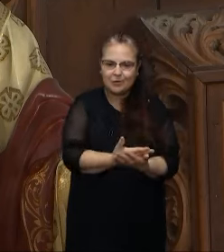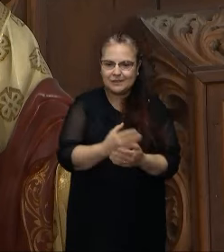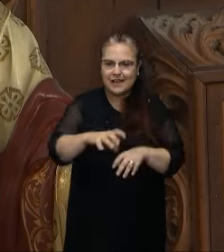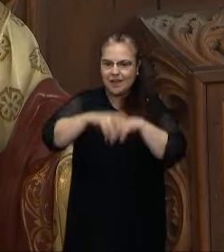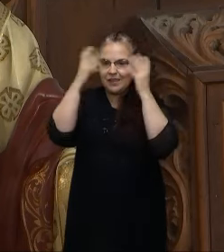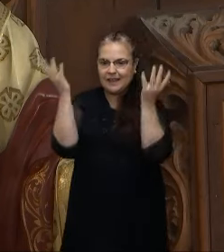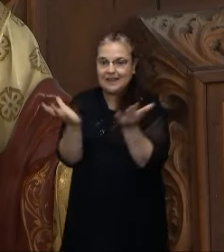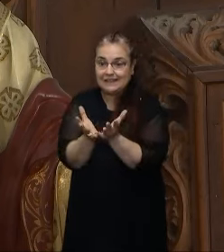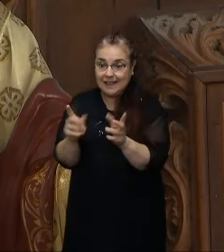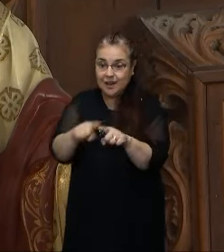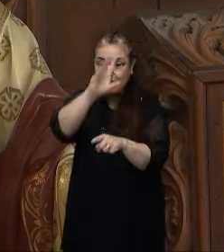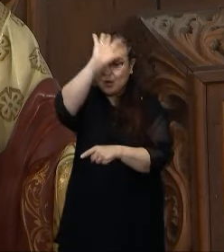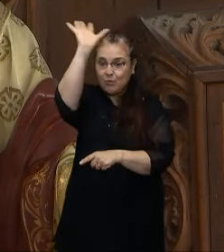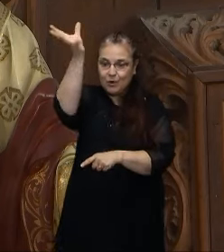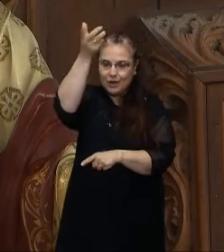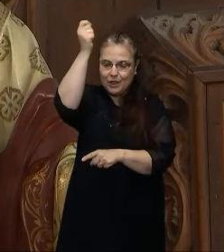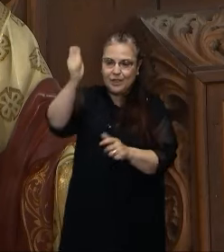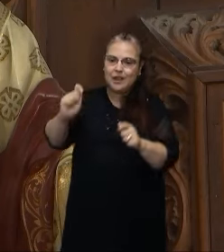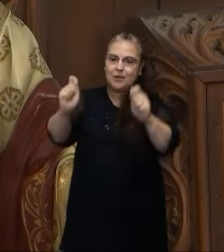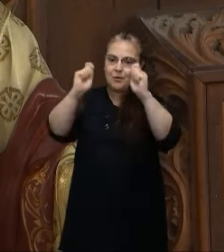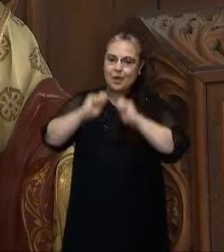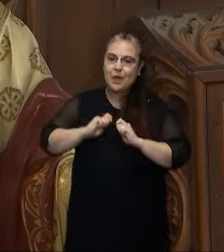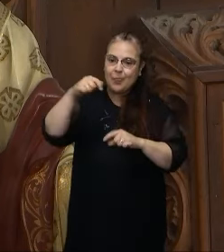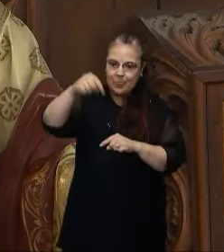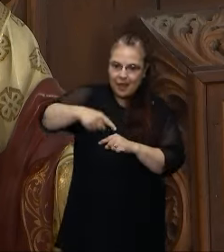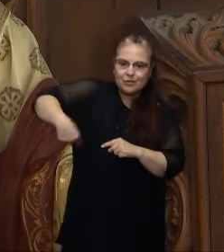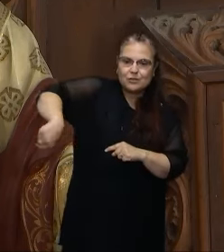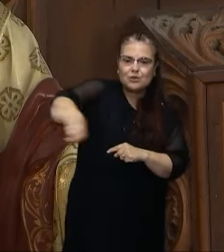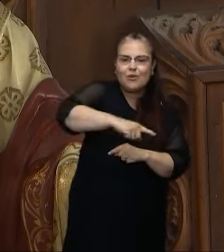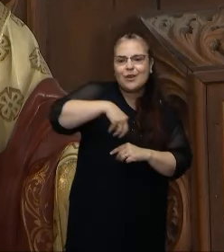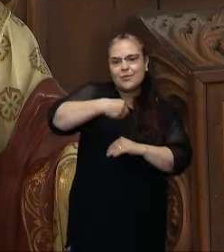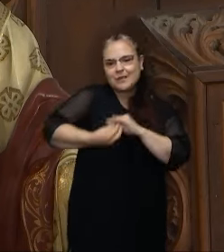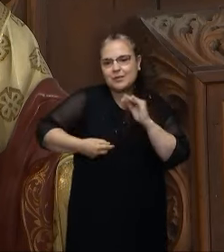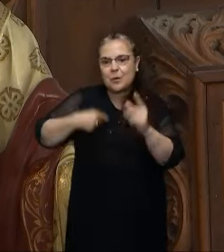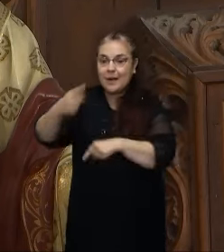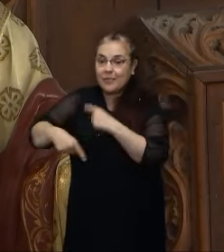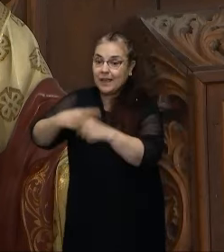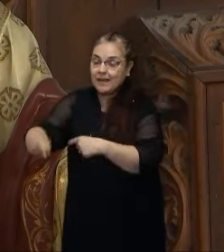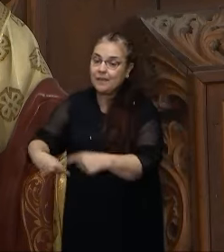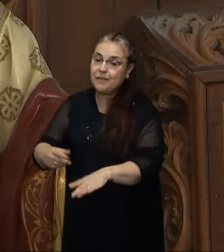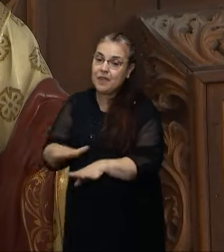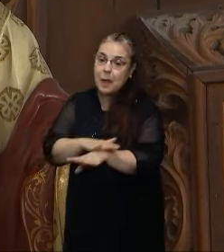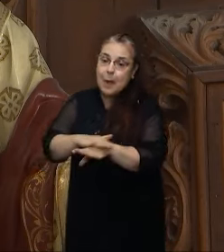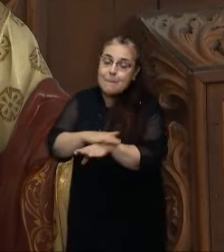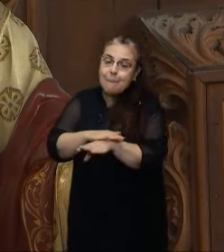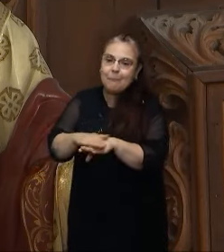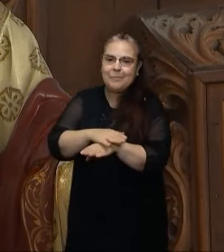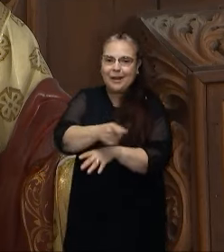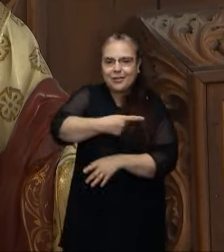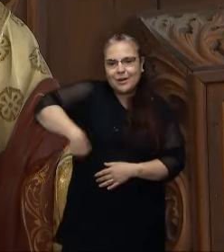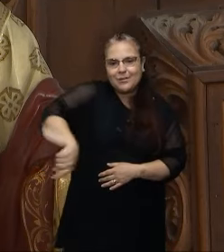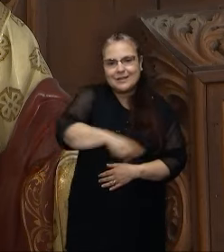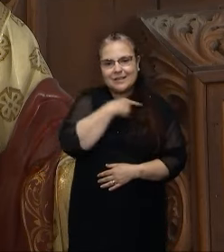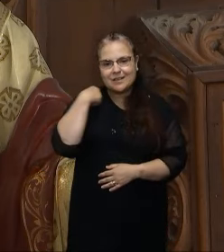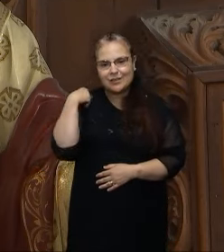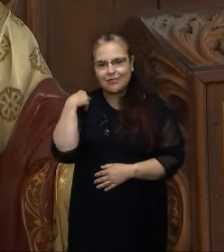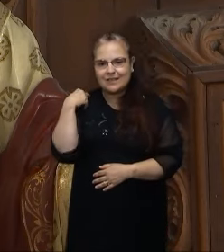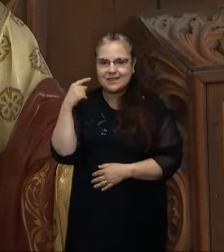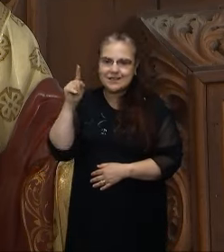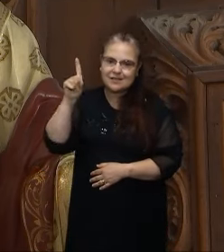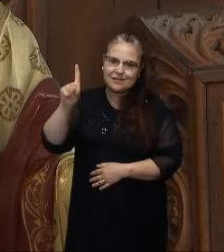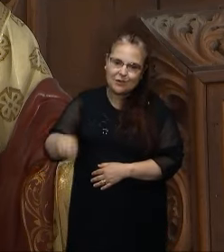tu voluntad en la tierra como en el cielo. Danos hoy nuestro pan de cada día, perdona